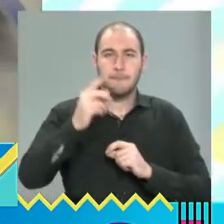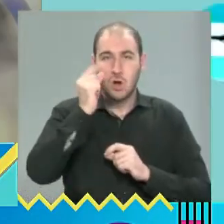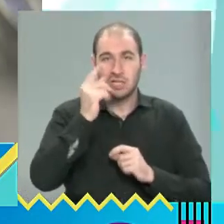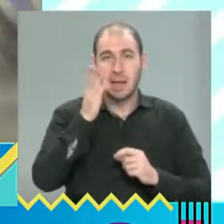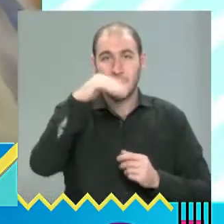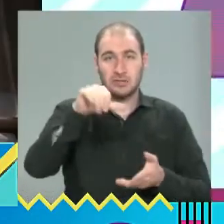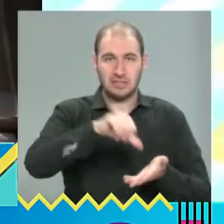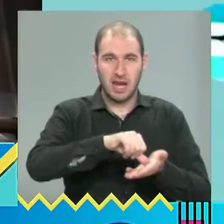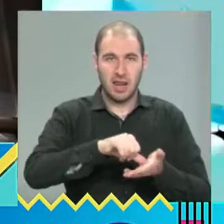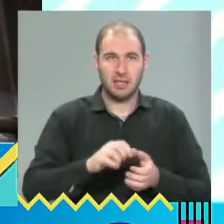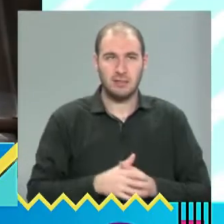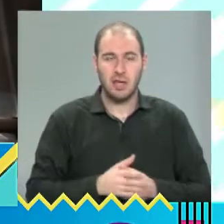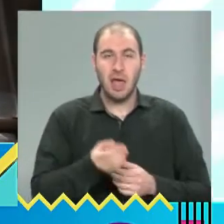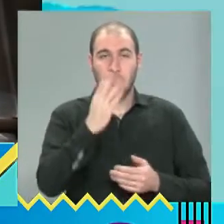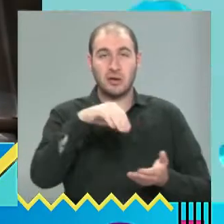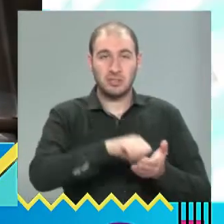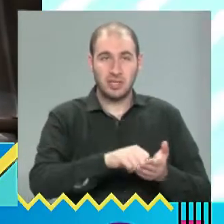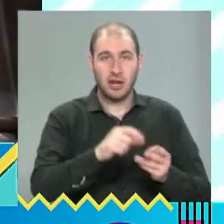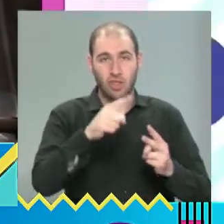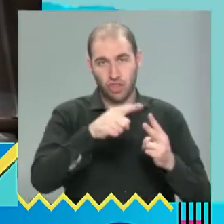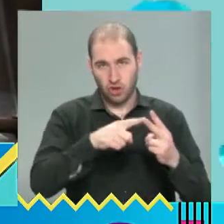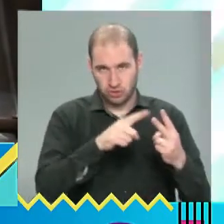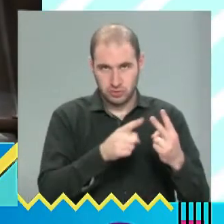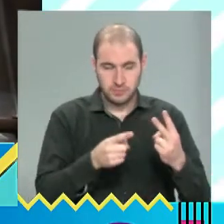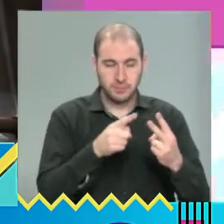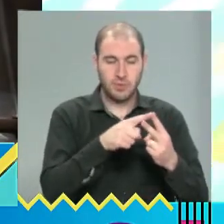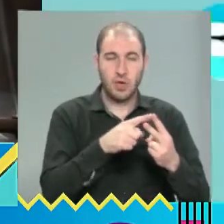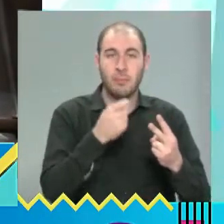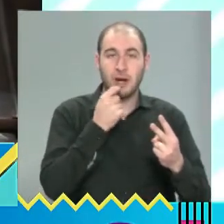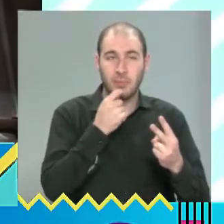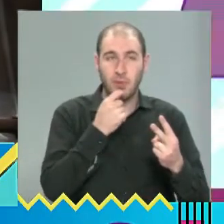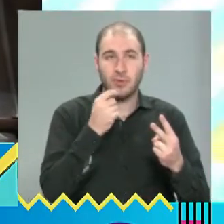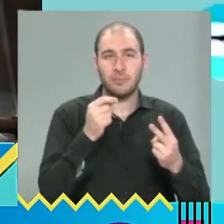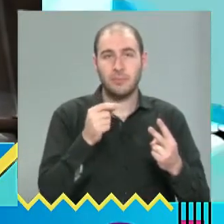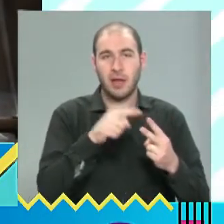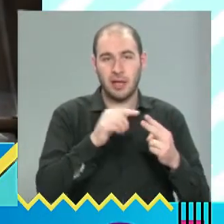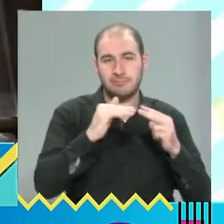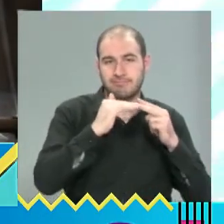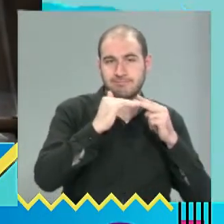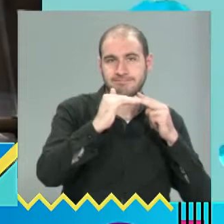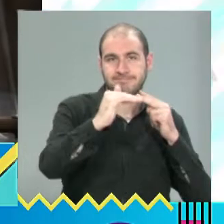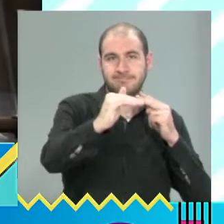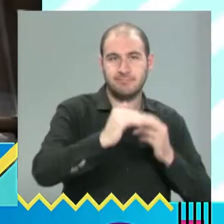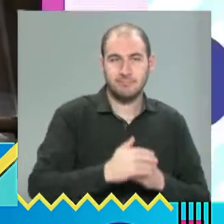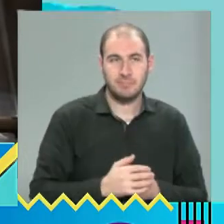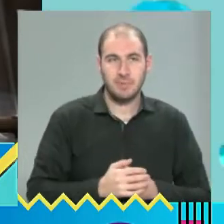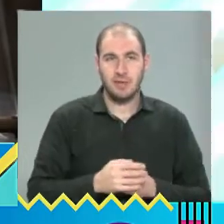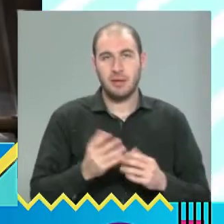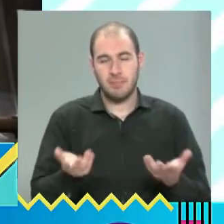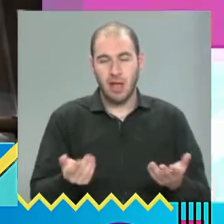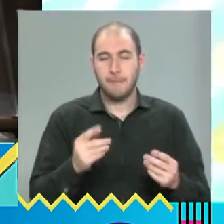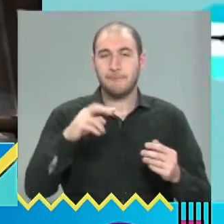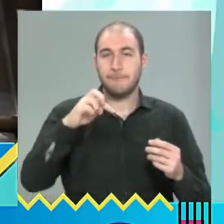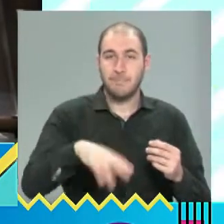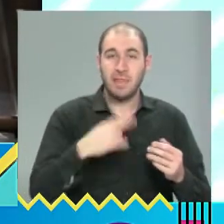Central. El Banco Central tenía dos opciones: o se hacía más pareja, mejor dicho, o la